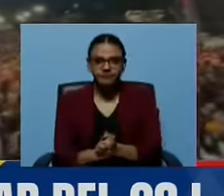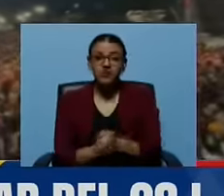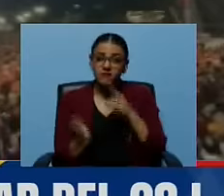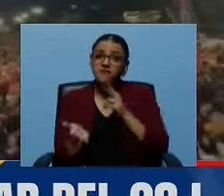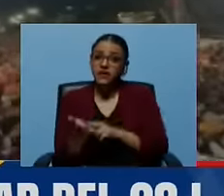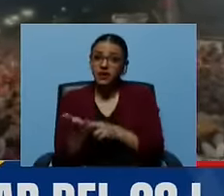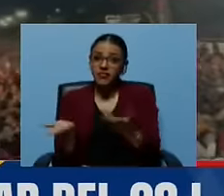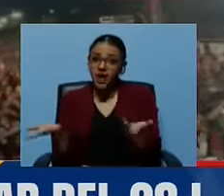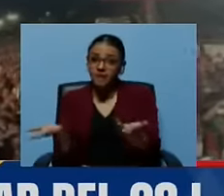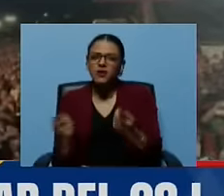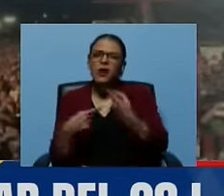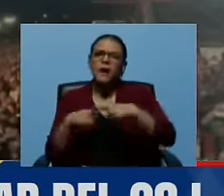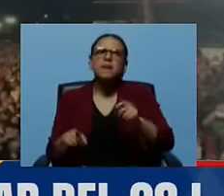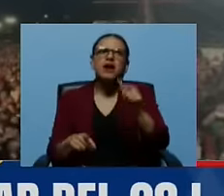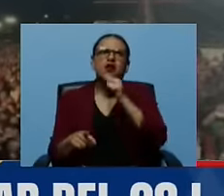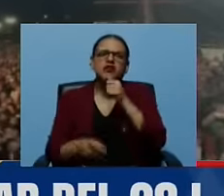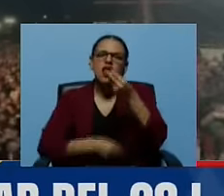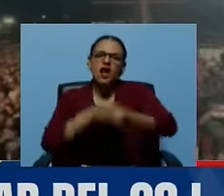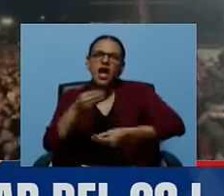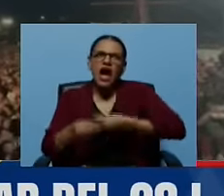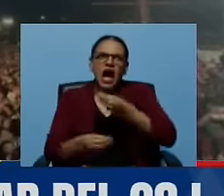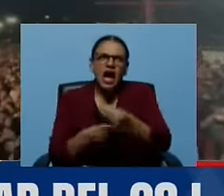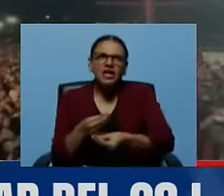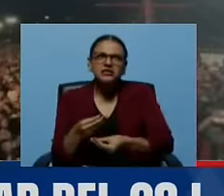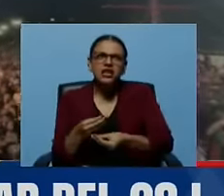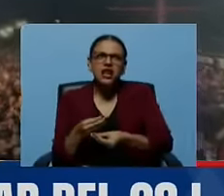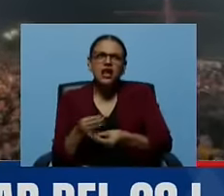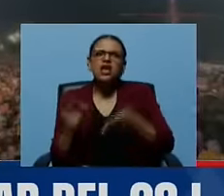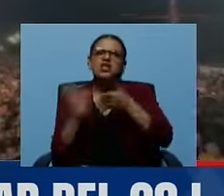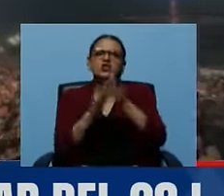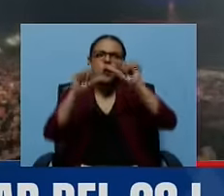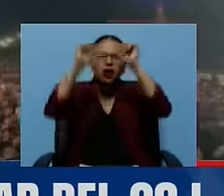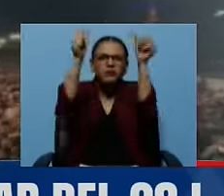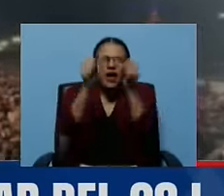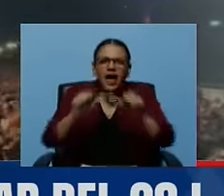¿verdad? Pero ¿quién va a proceder con la estatua?